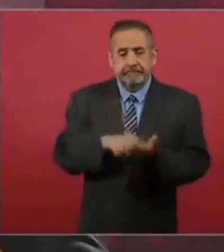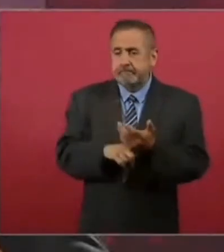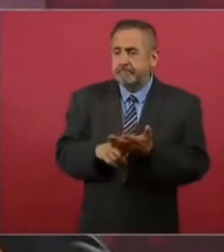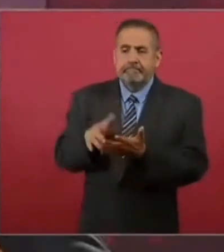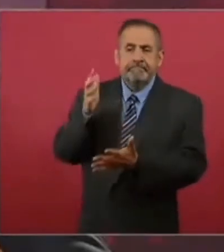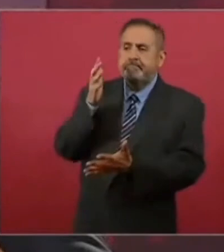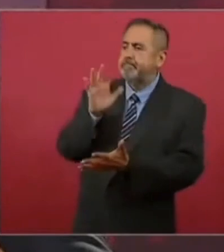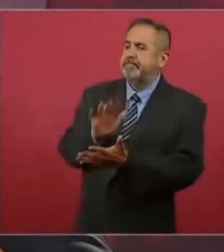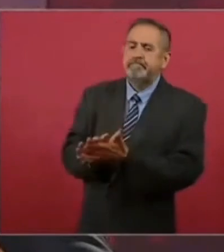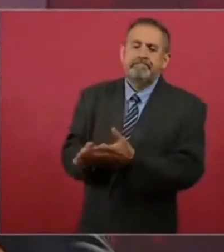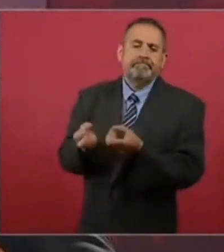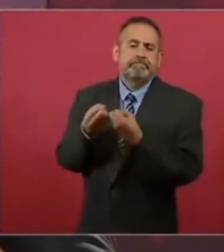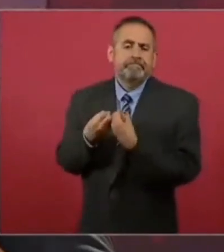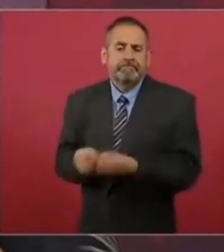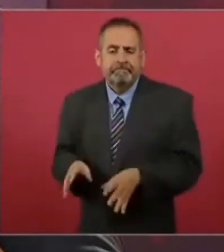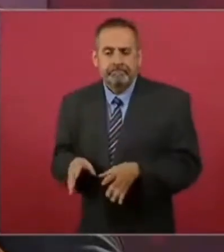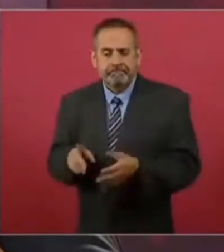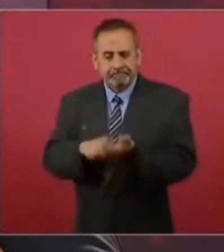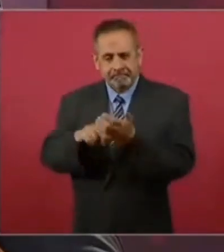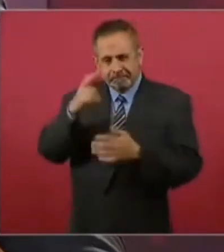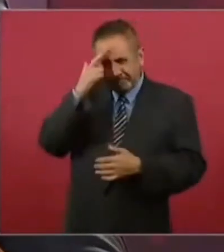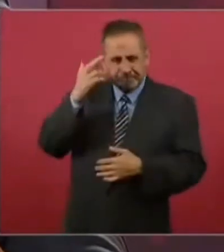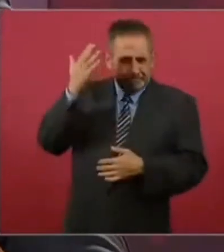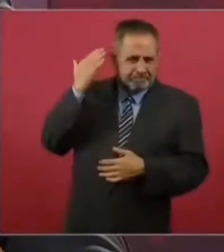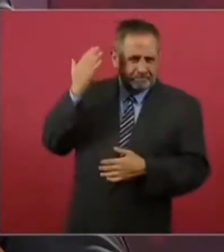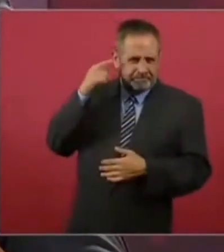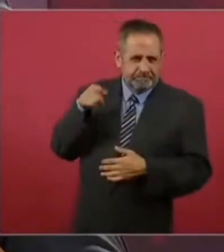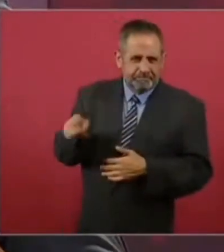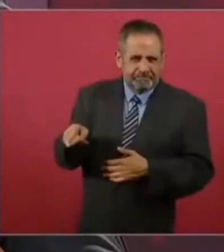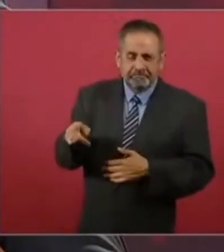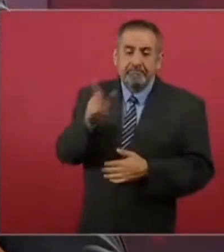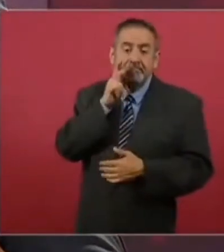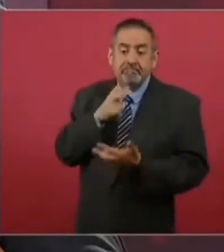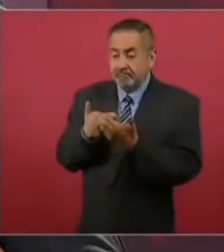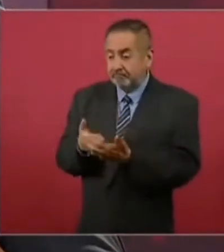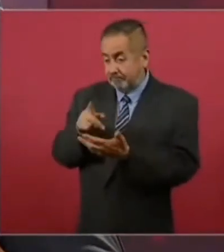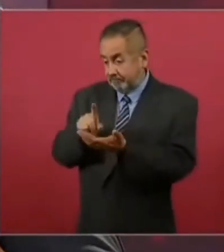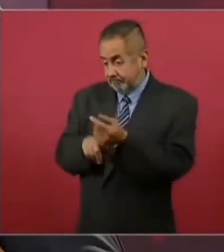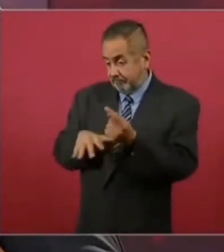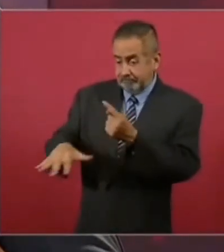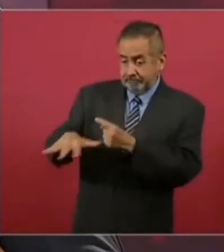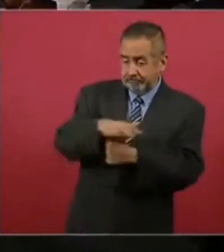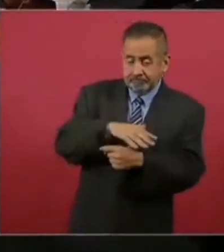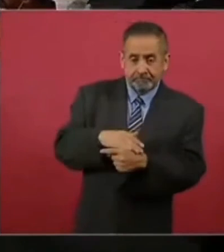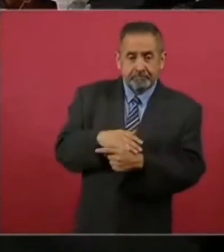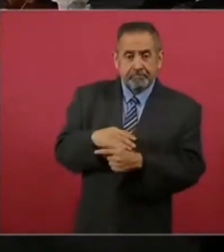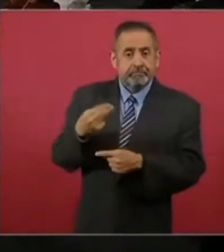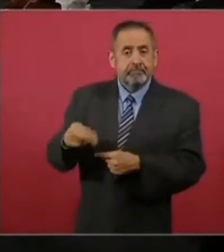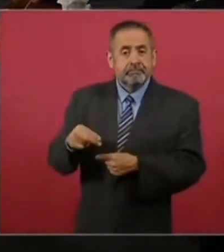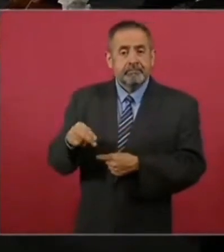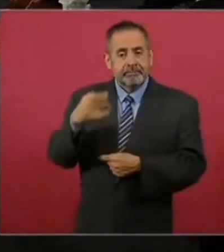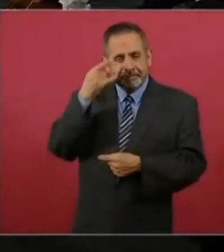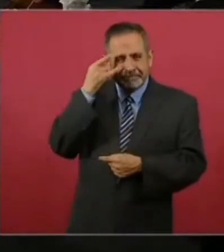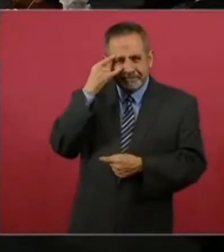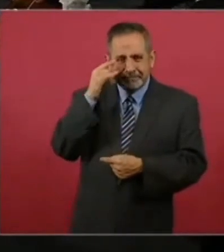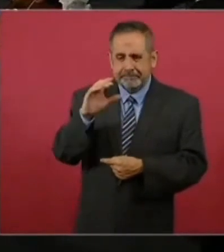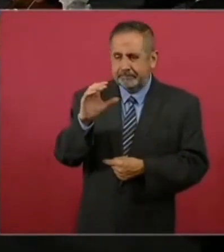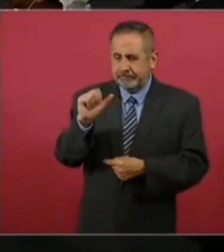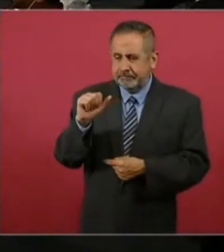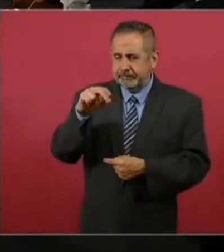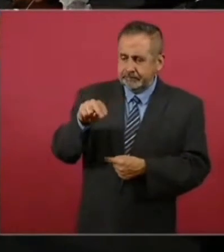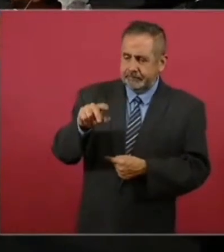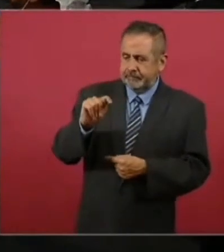agotaron el gran campo petrolero de la sonda de Campeche,